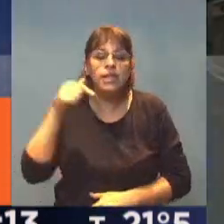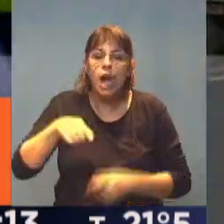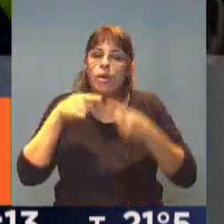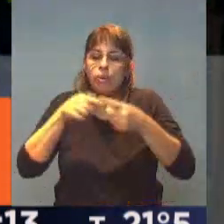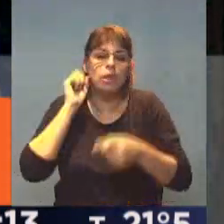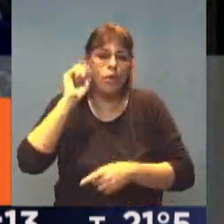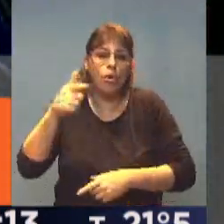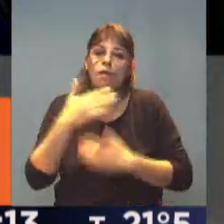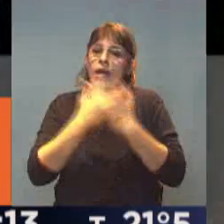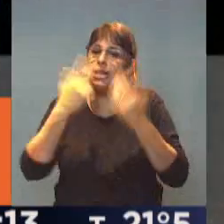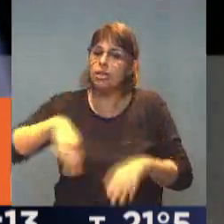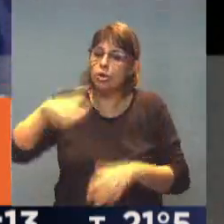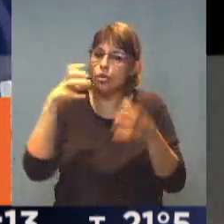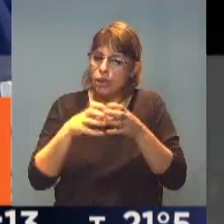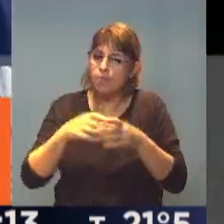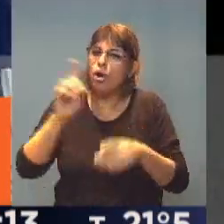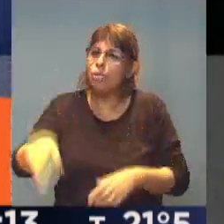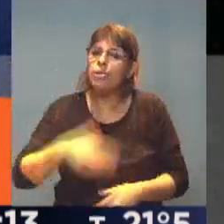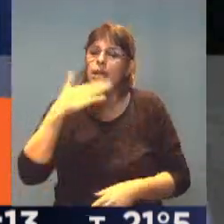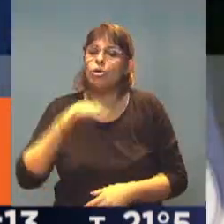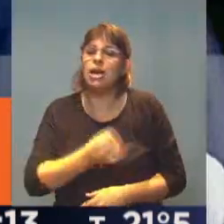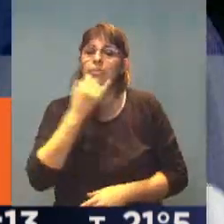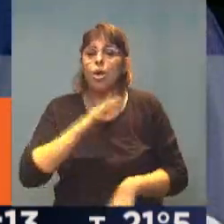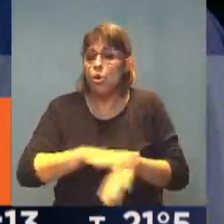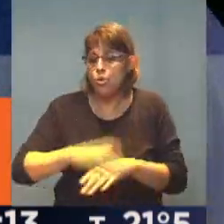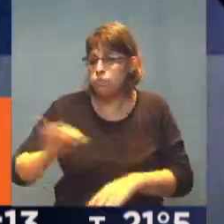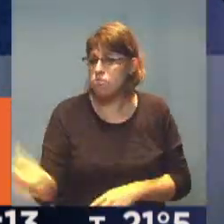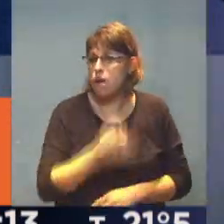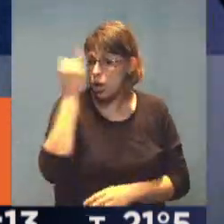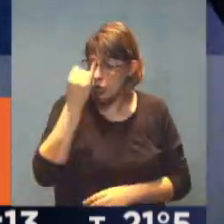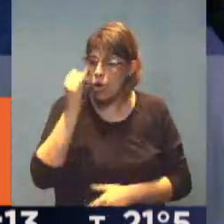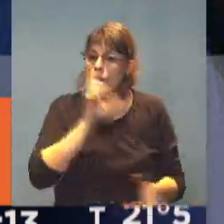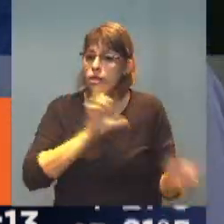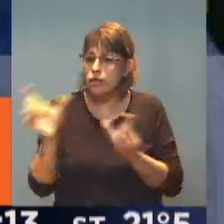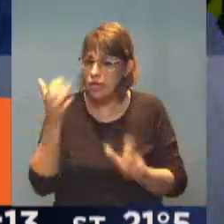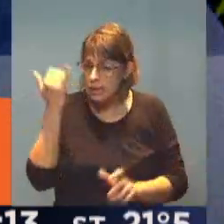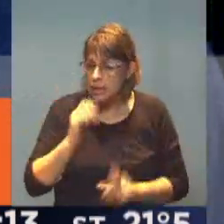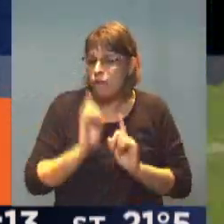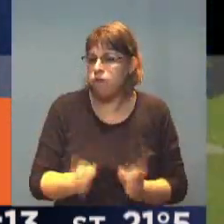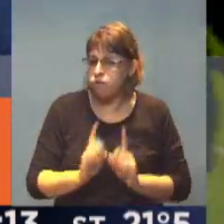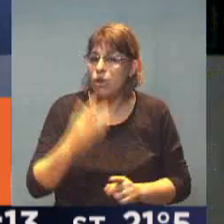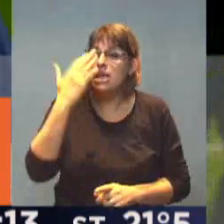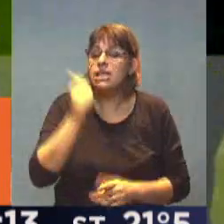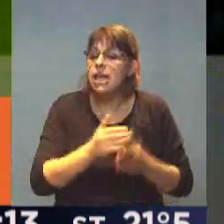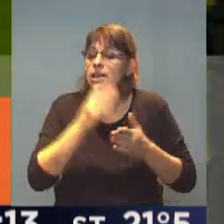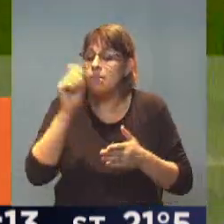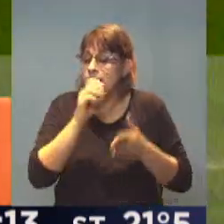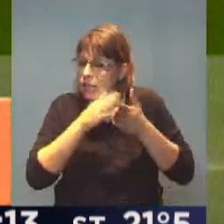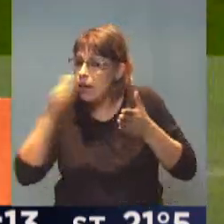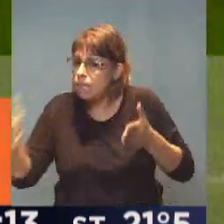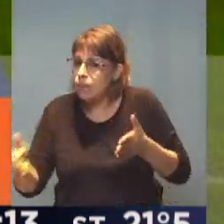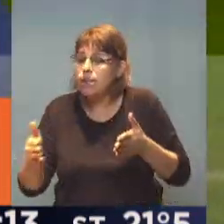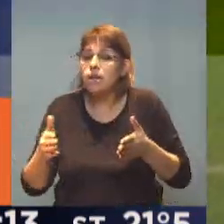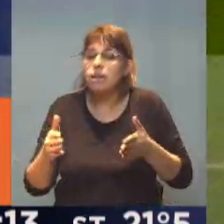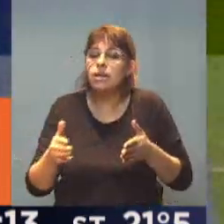objetivo y estamos muy felices. ¿Y por qué Boca salió campeón? Porque somos los mejores, porque marcamos una diferencia, la mantuvimos. El segundo semestre fuimos los primeros,